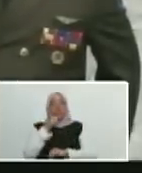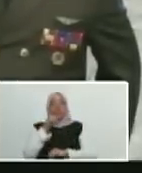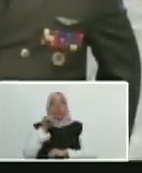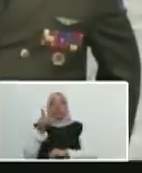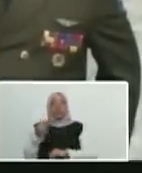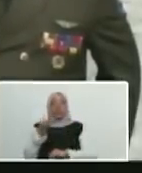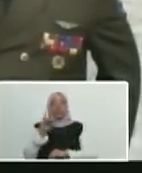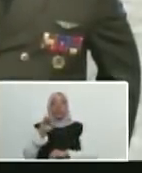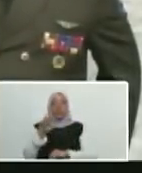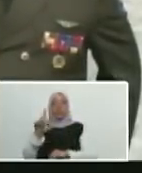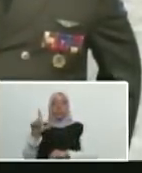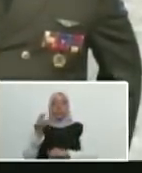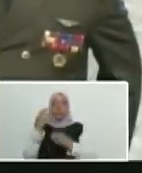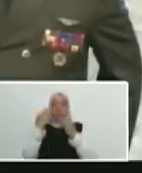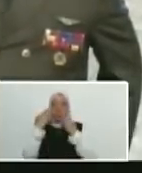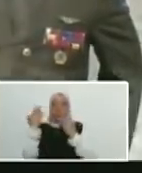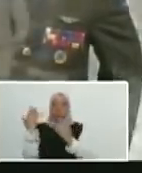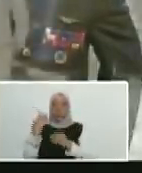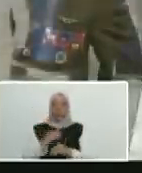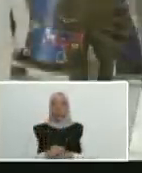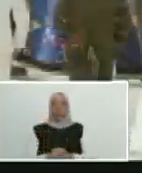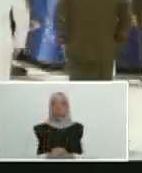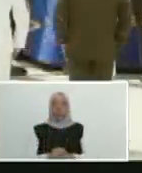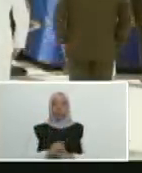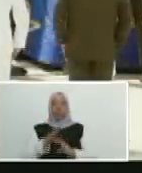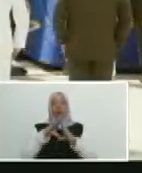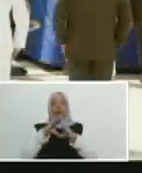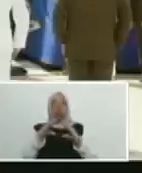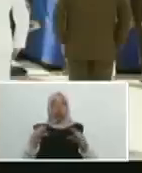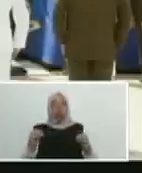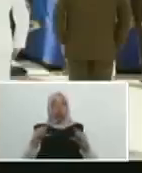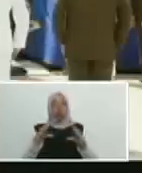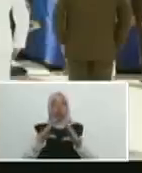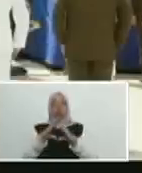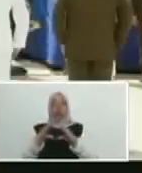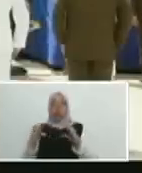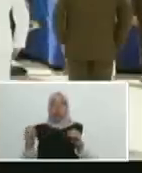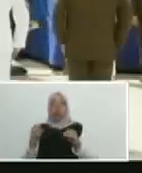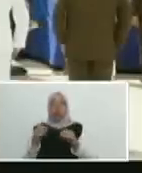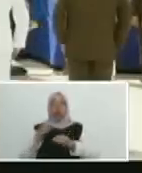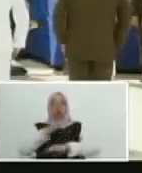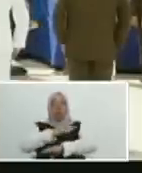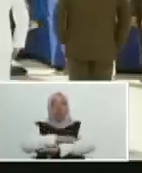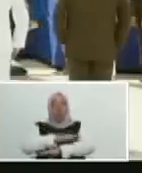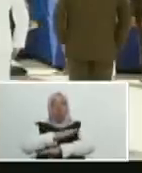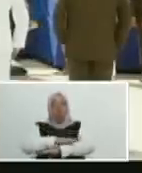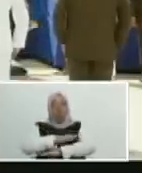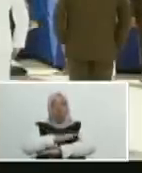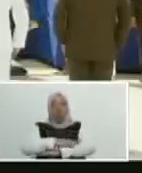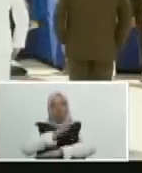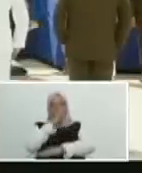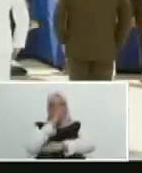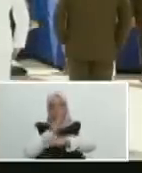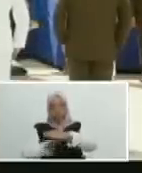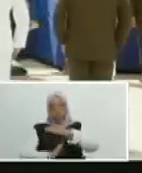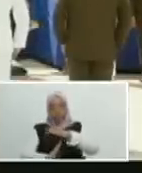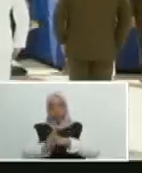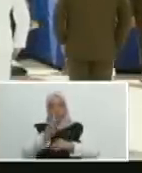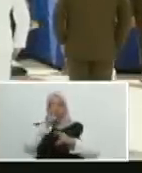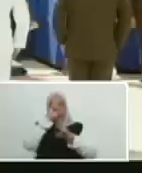Huistojor Churio Andrade, a quienes todos obedecerán y